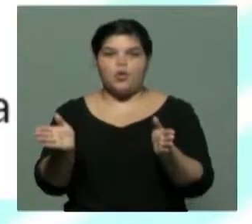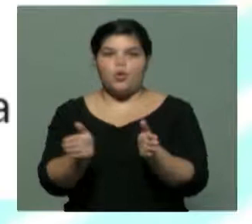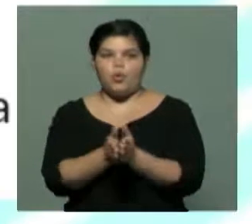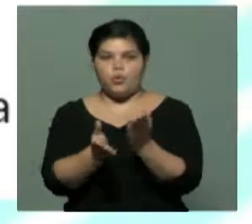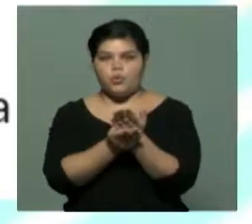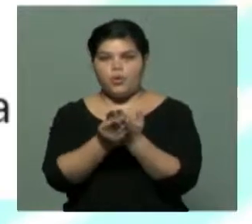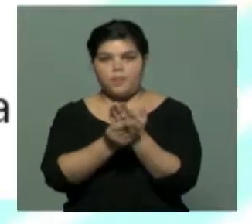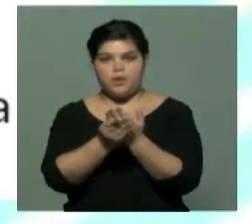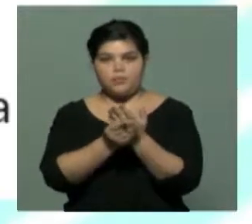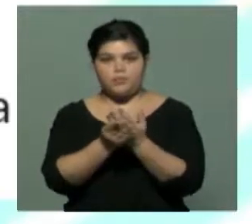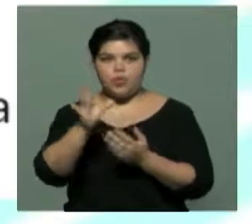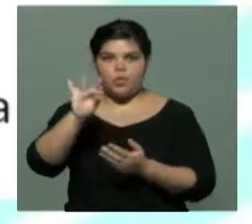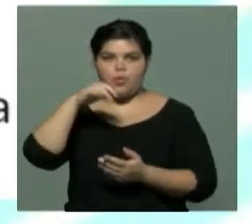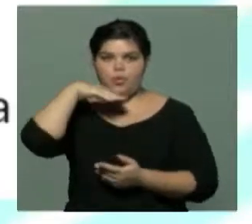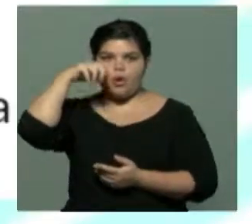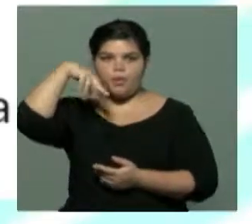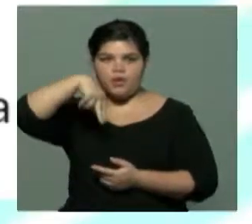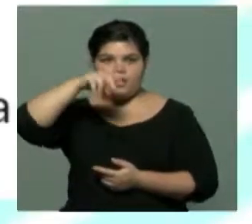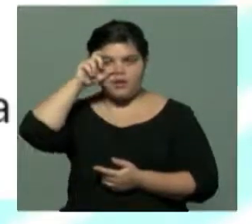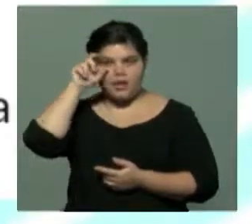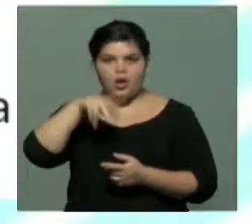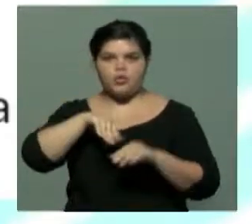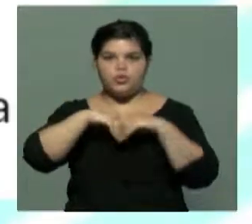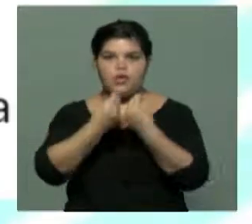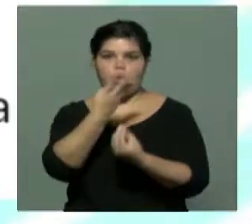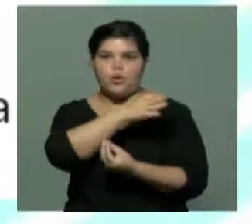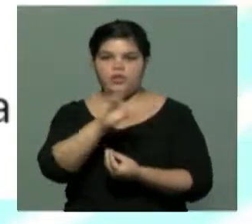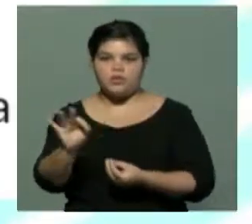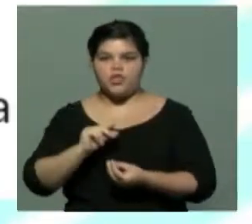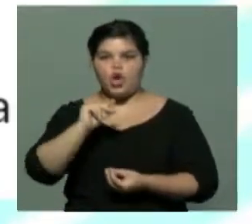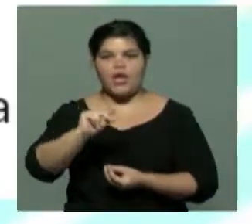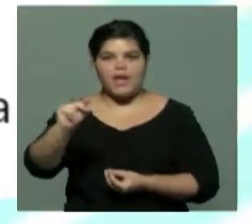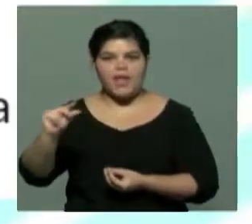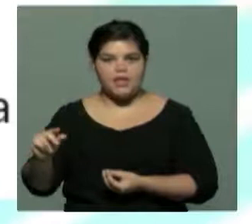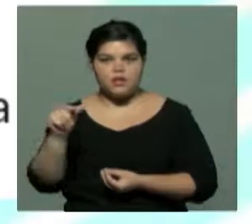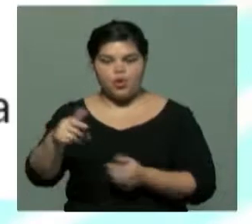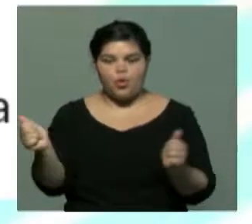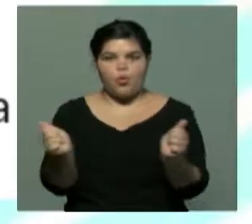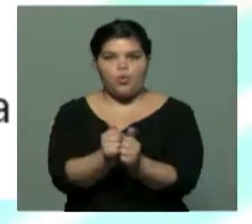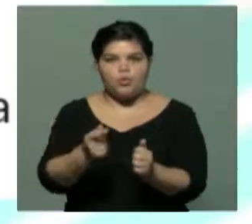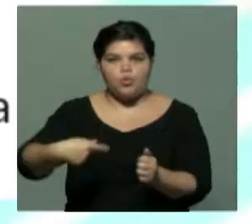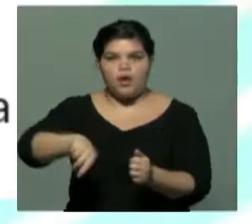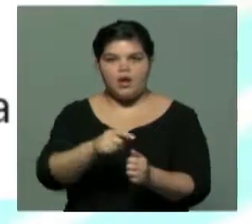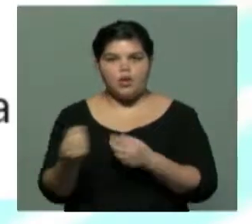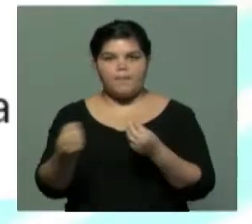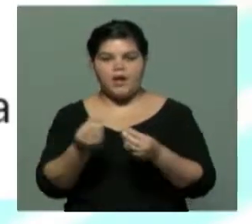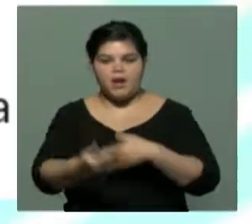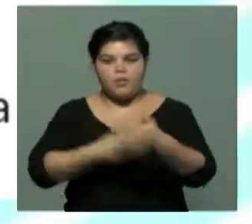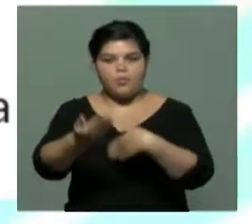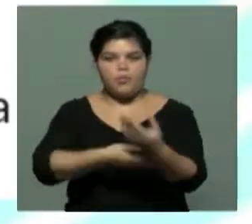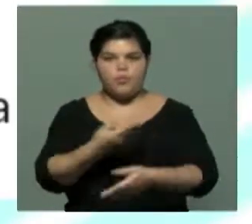ministro Nicolás Dujovne 400 microcréditos a jóvenes que fueron acompañados en formación financiera para desarrollar